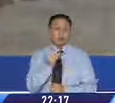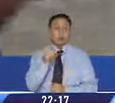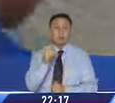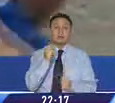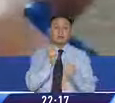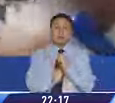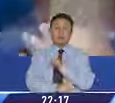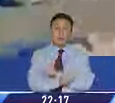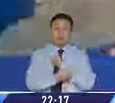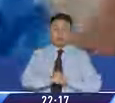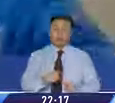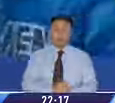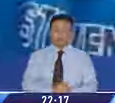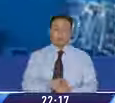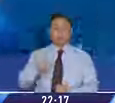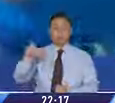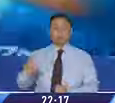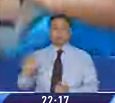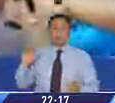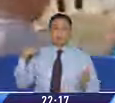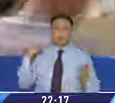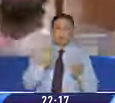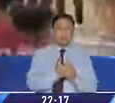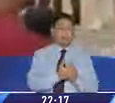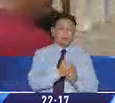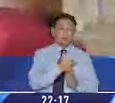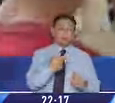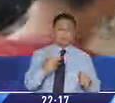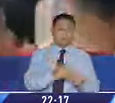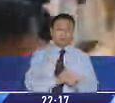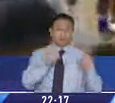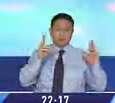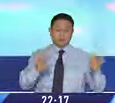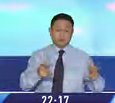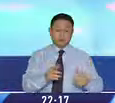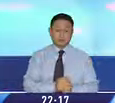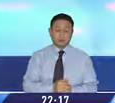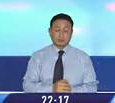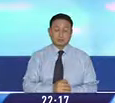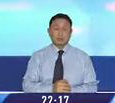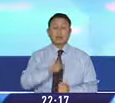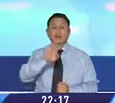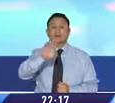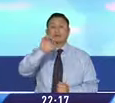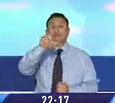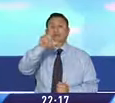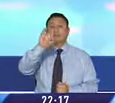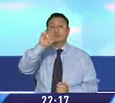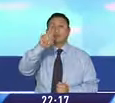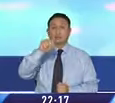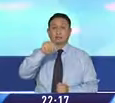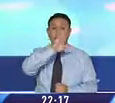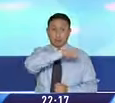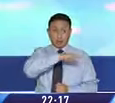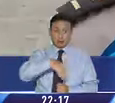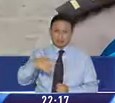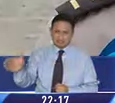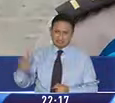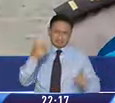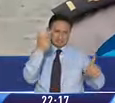fútbol fue apagado por un sicario que llegó hasta el complejo Washington Villalta en la parroquia Puerto Bolívar y lo asesinó delante de sus